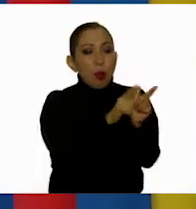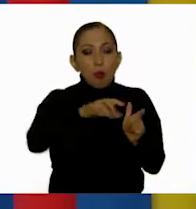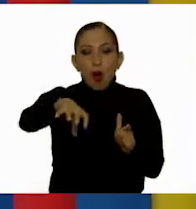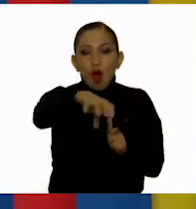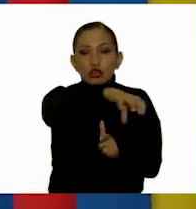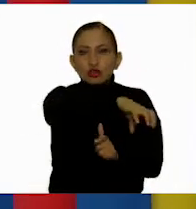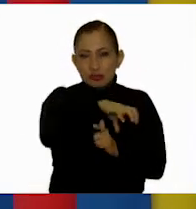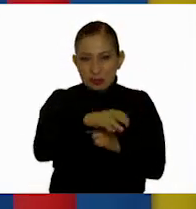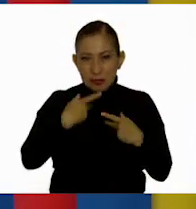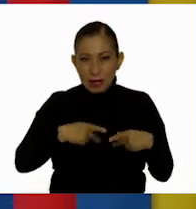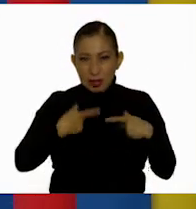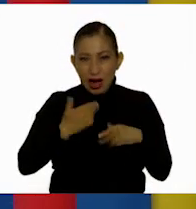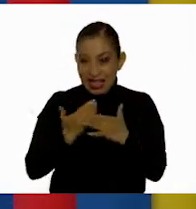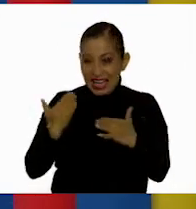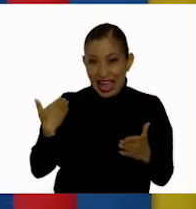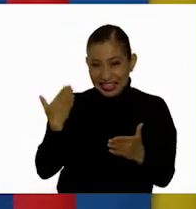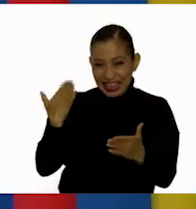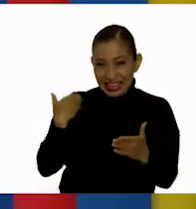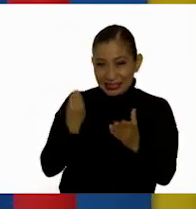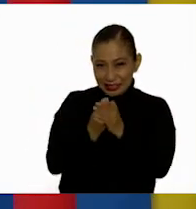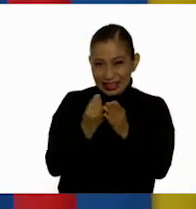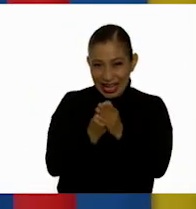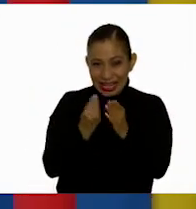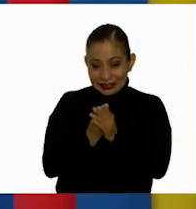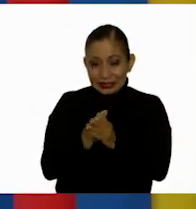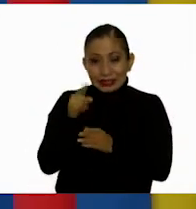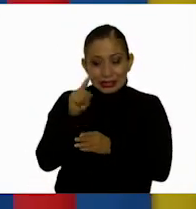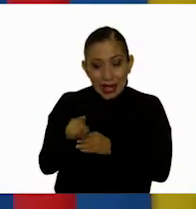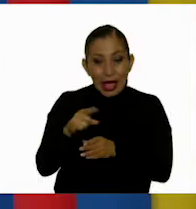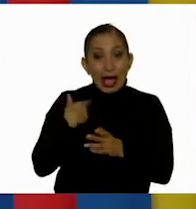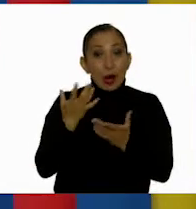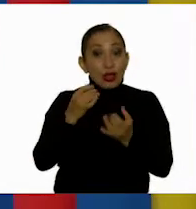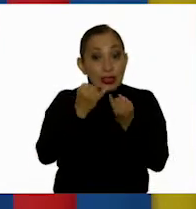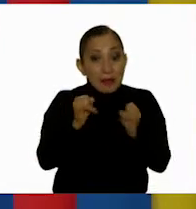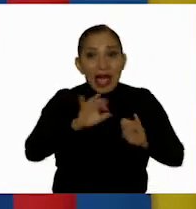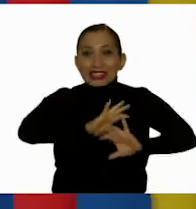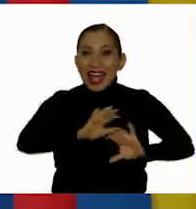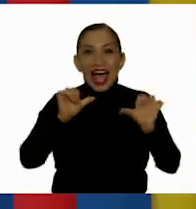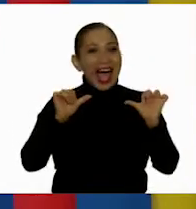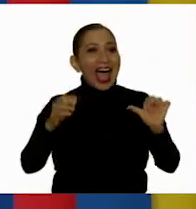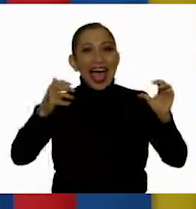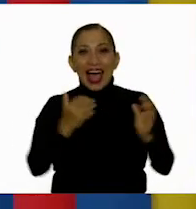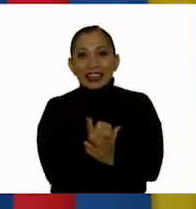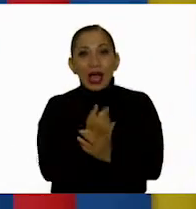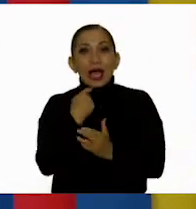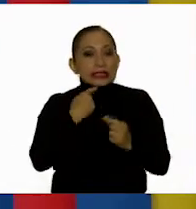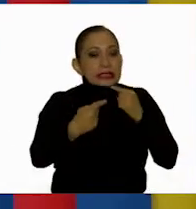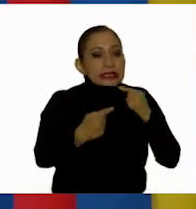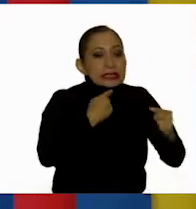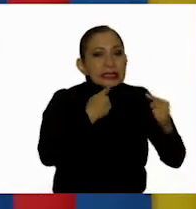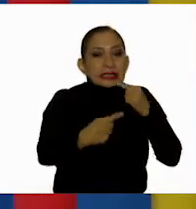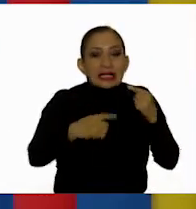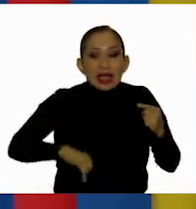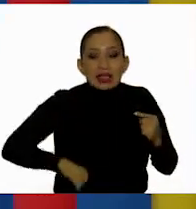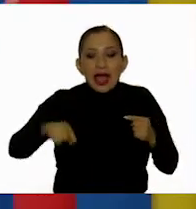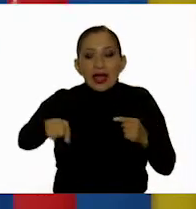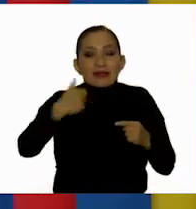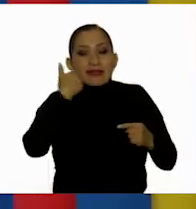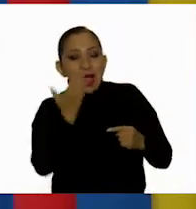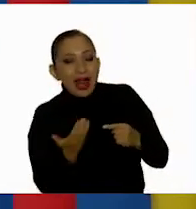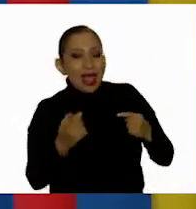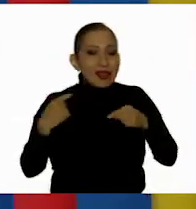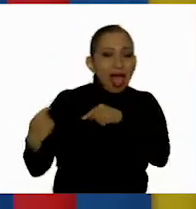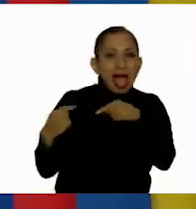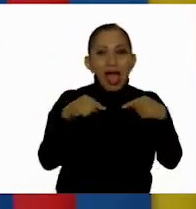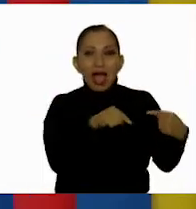y, como vimos en las últimas clases del curso pasado, la consumación de la independencia fue una conciliación de intereses entre bandos